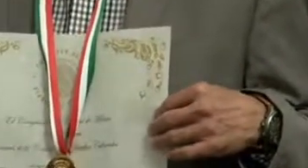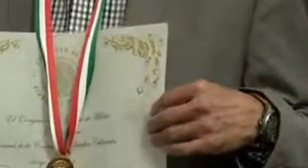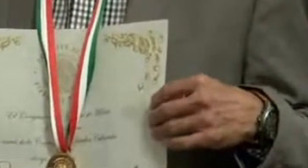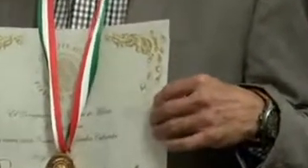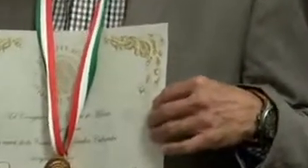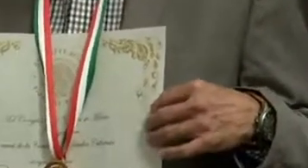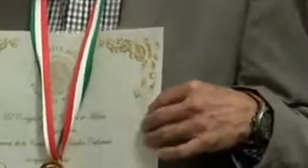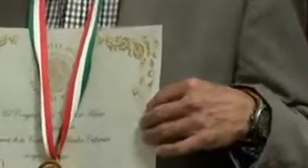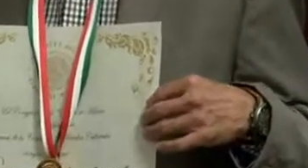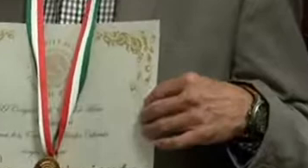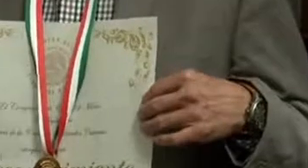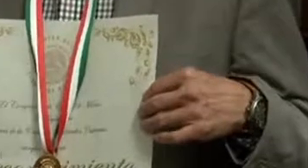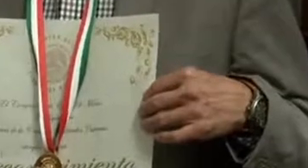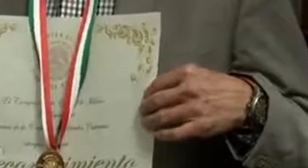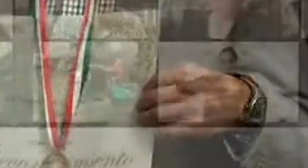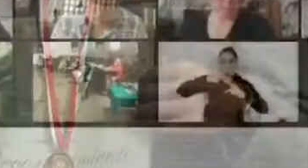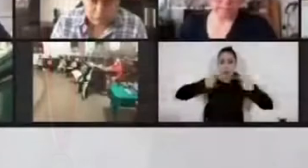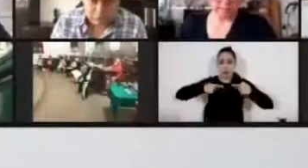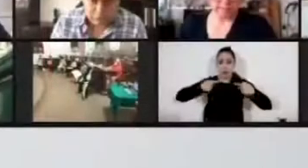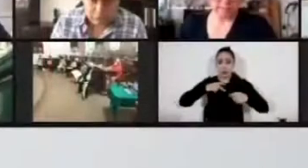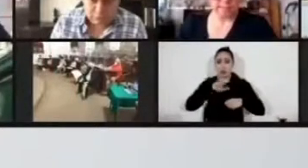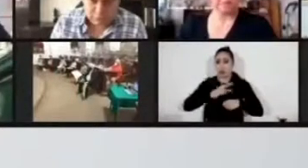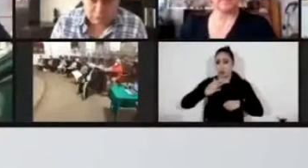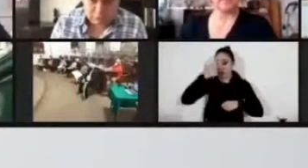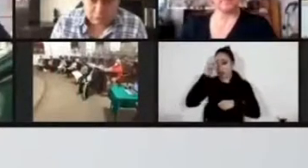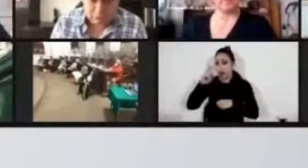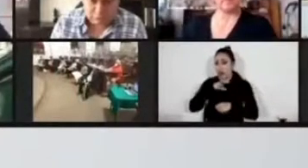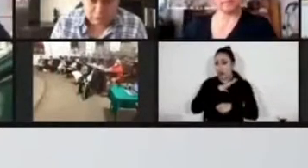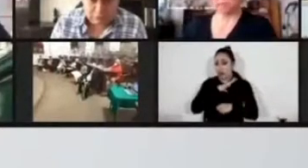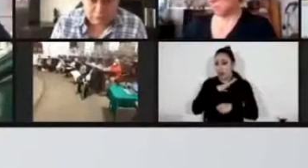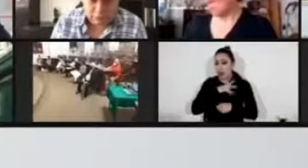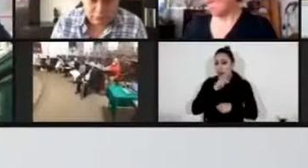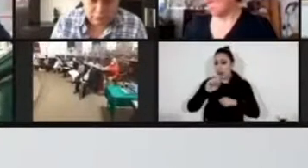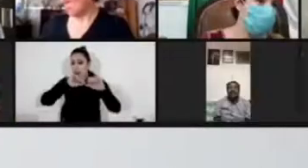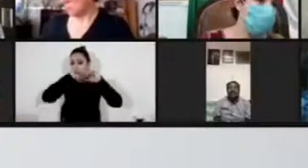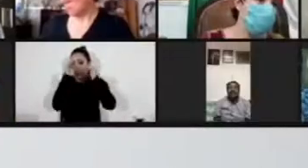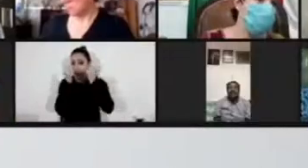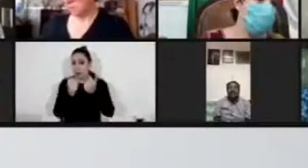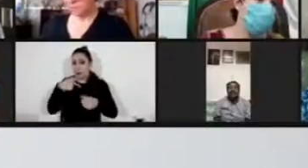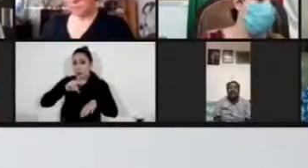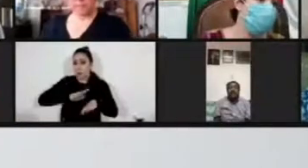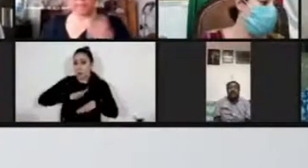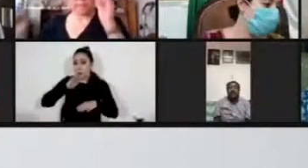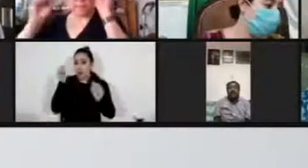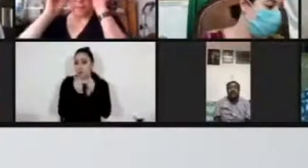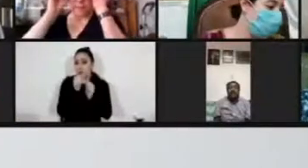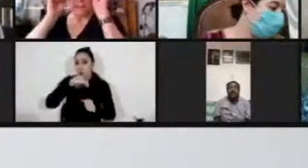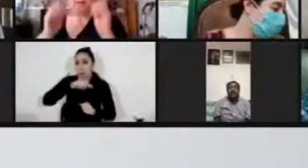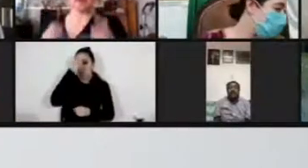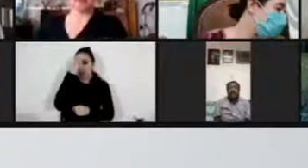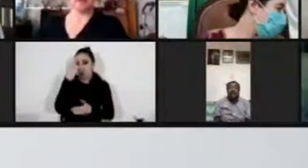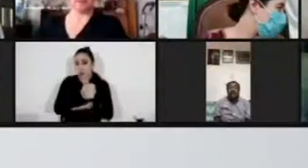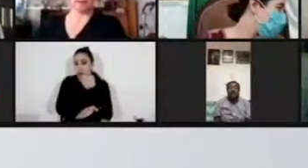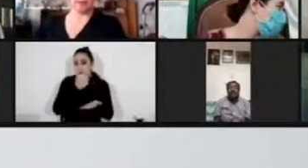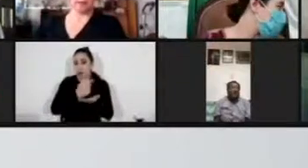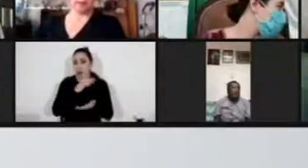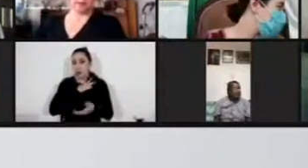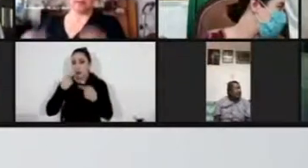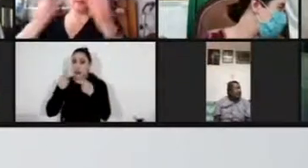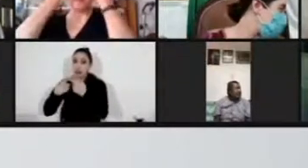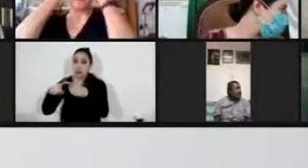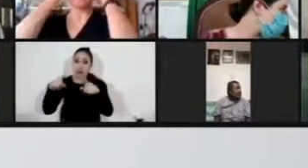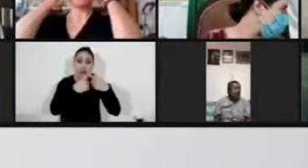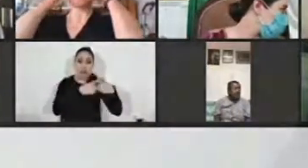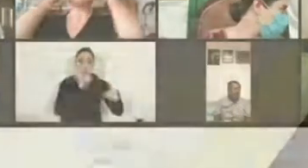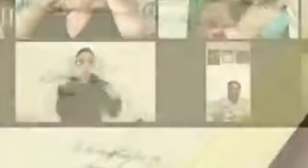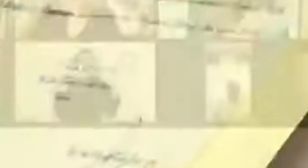sociedad, particularmente una sociedad como México, que tiene tanta riqueza cultural, está en su